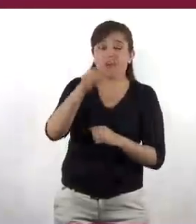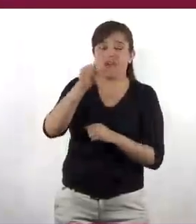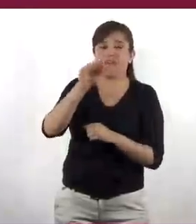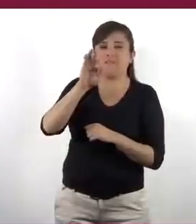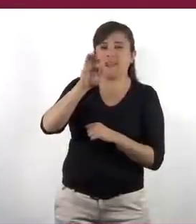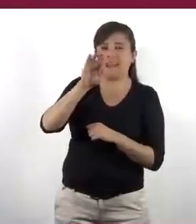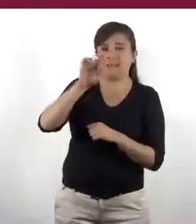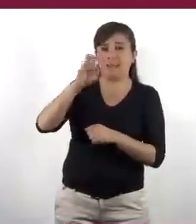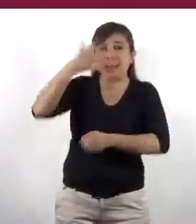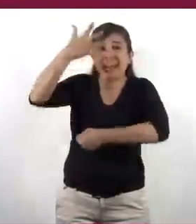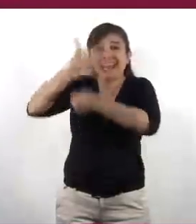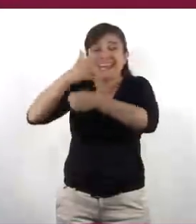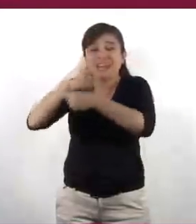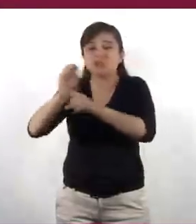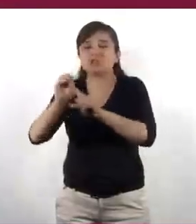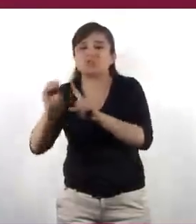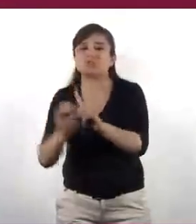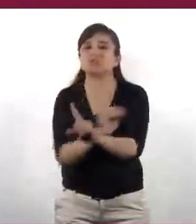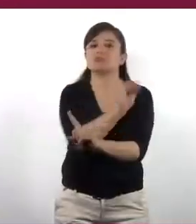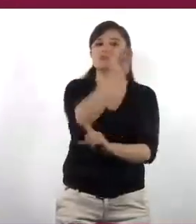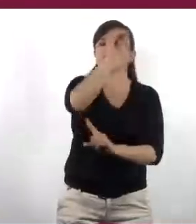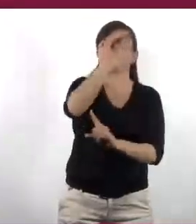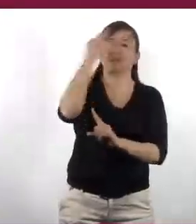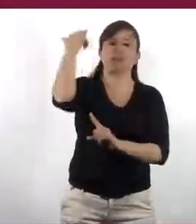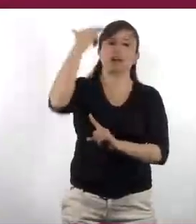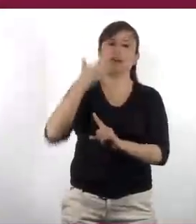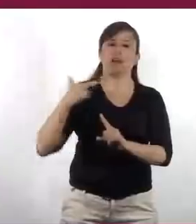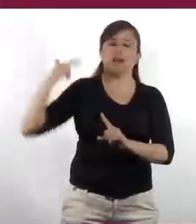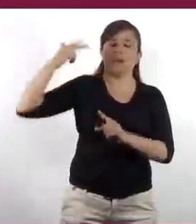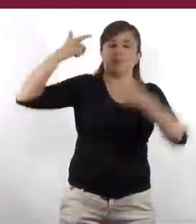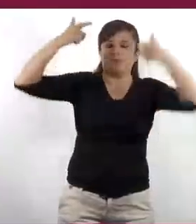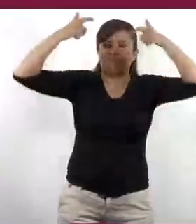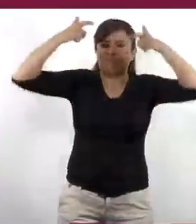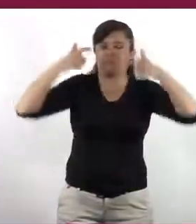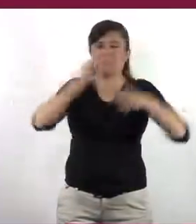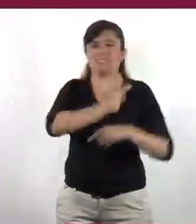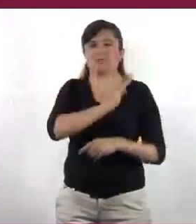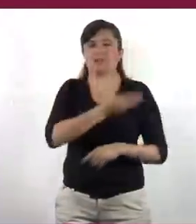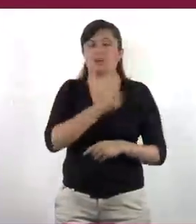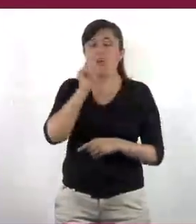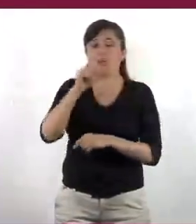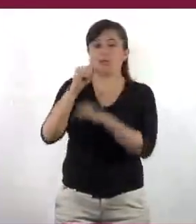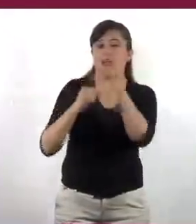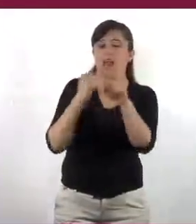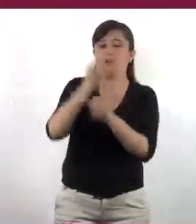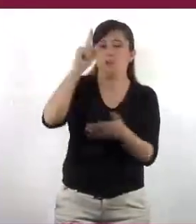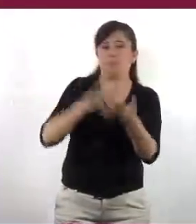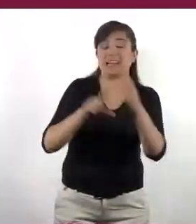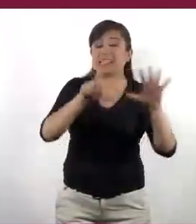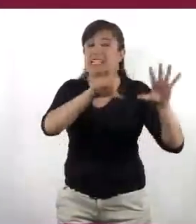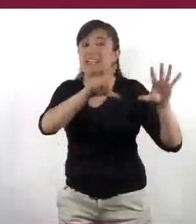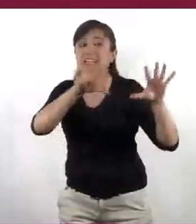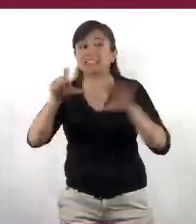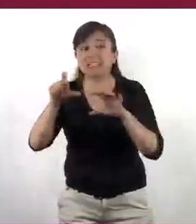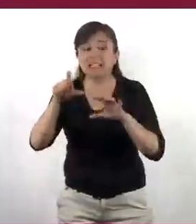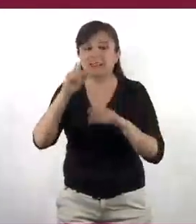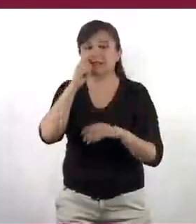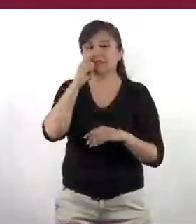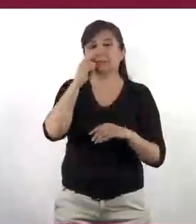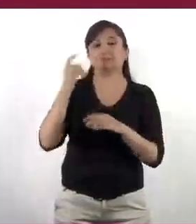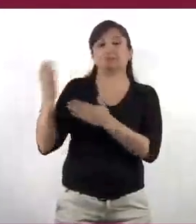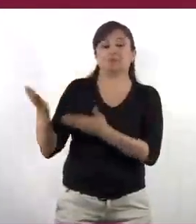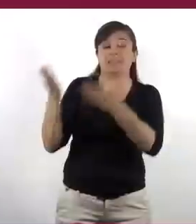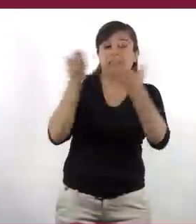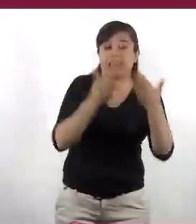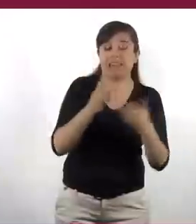V ascendió al trono de España en el mismo mes de noviembre del año de 1700. La llegada